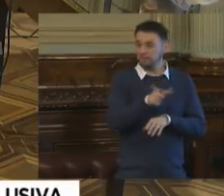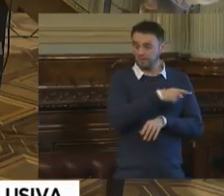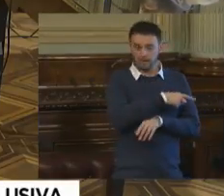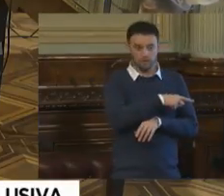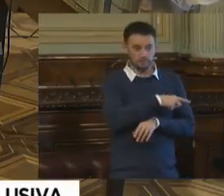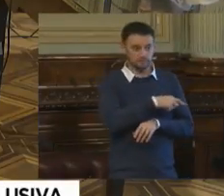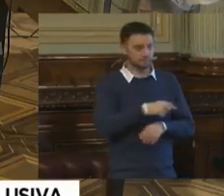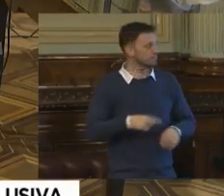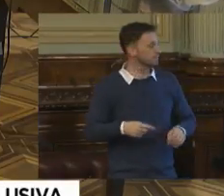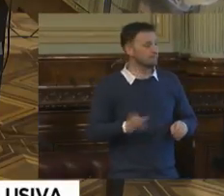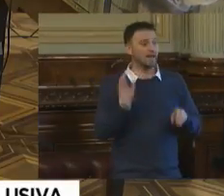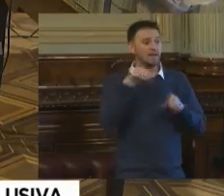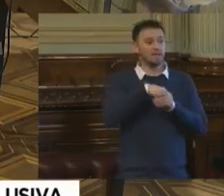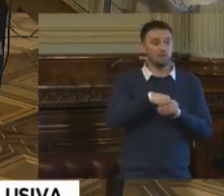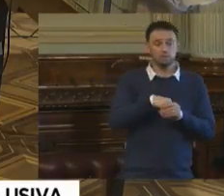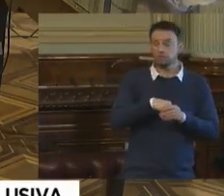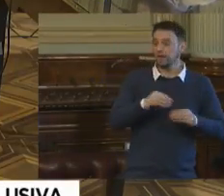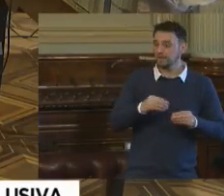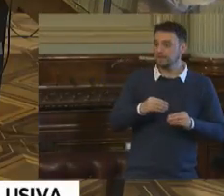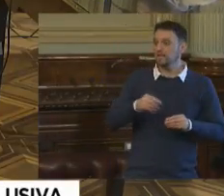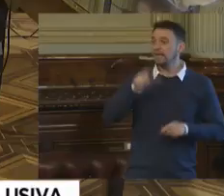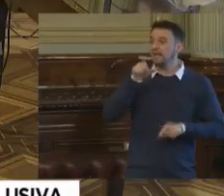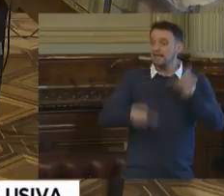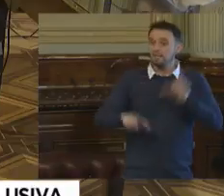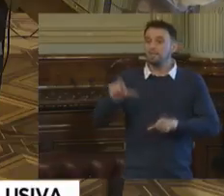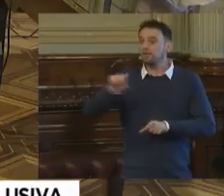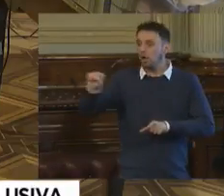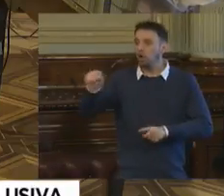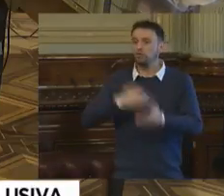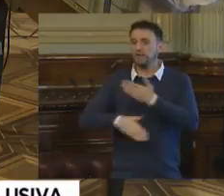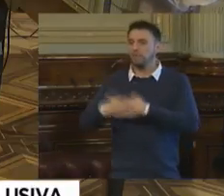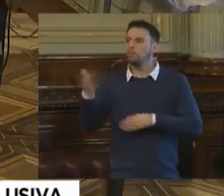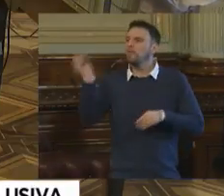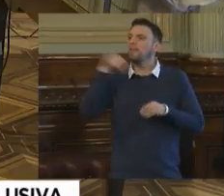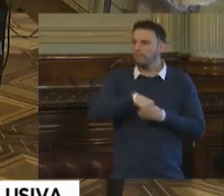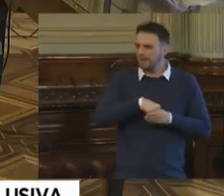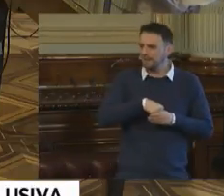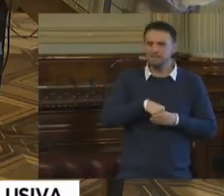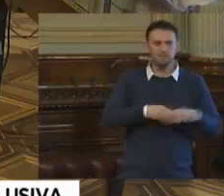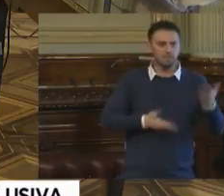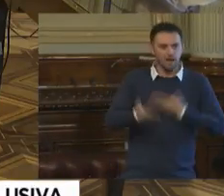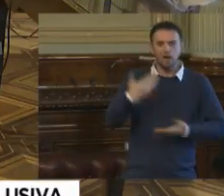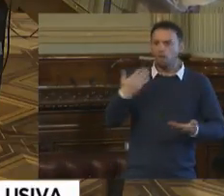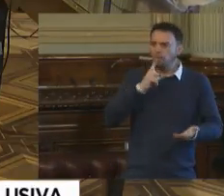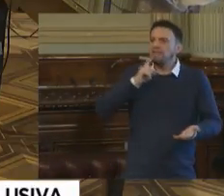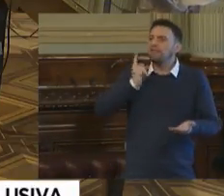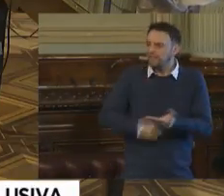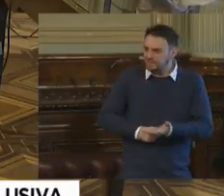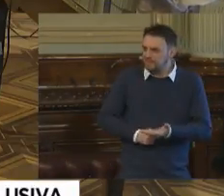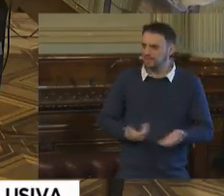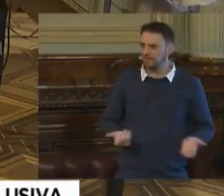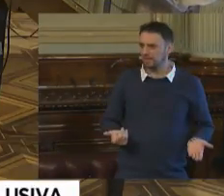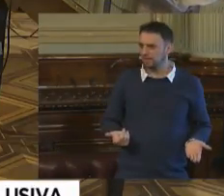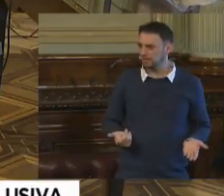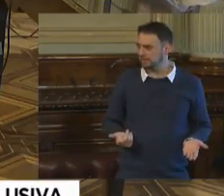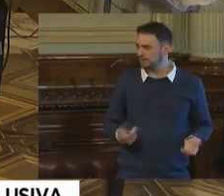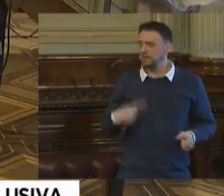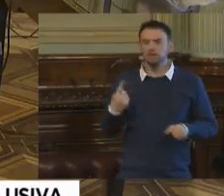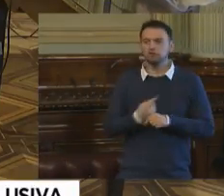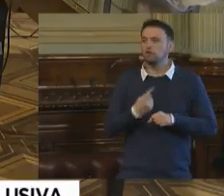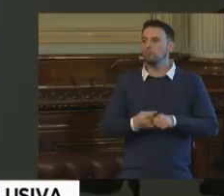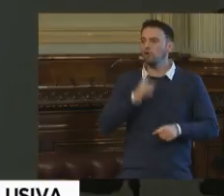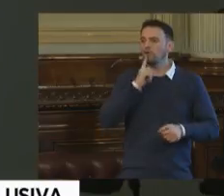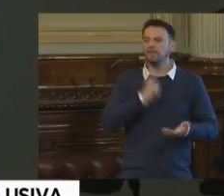acerca de la inclusión que participen las personas con discapacidad en la toma de las decisiones que los afectan